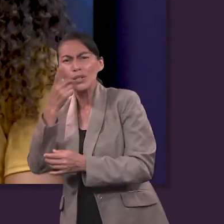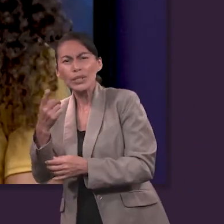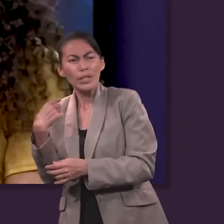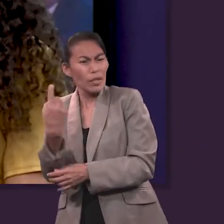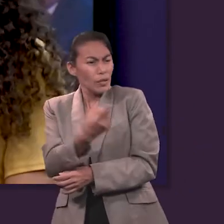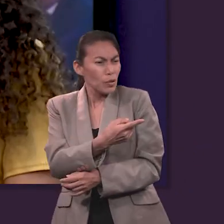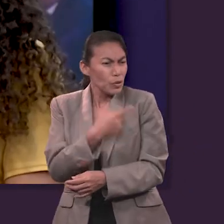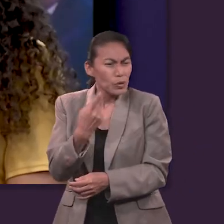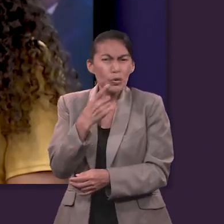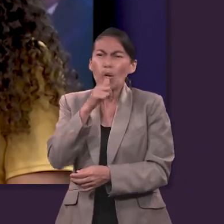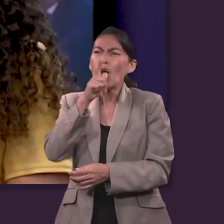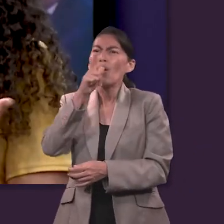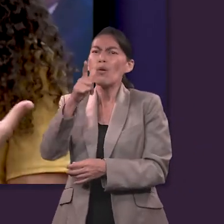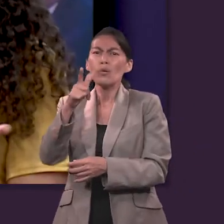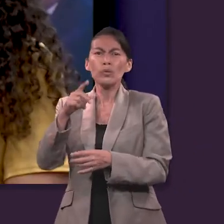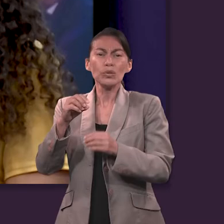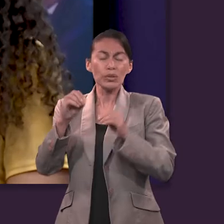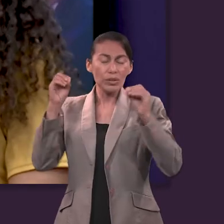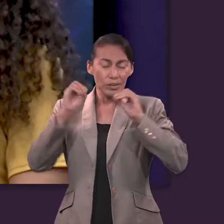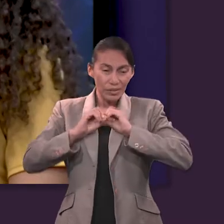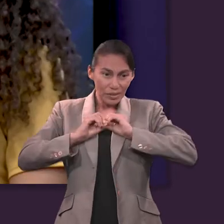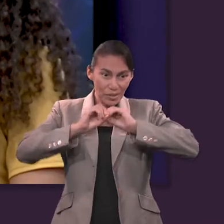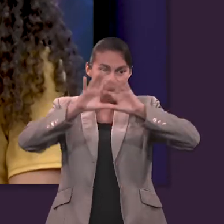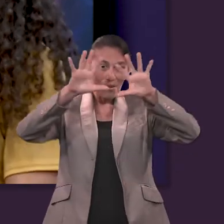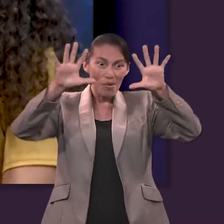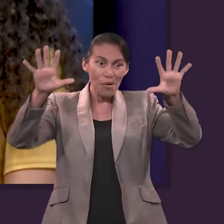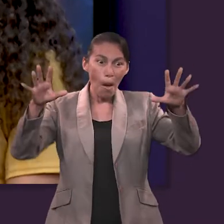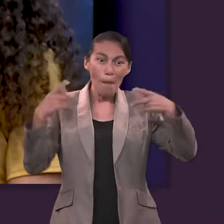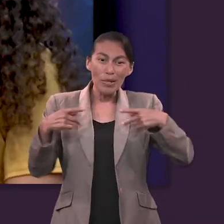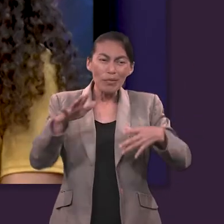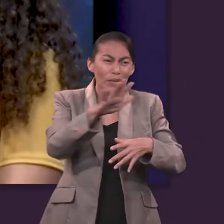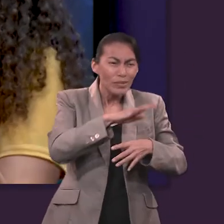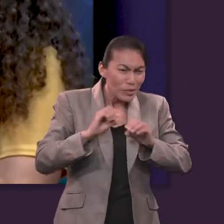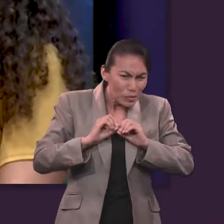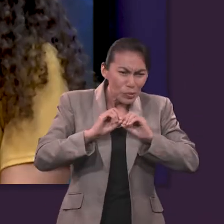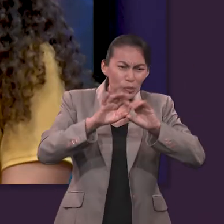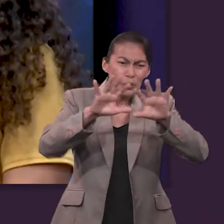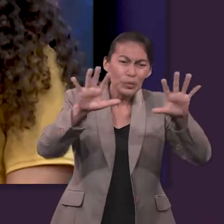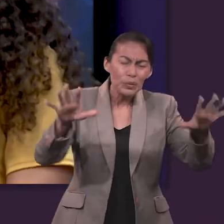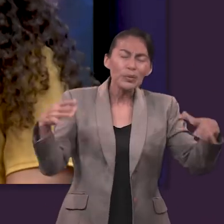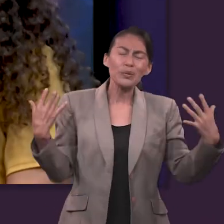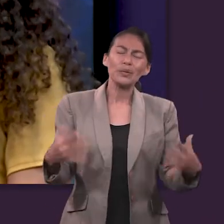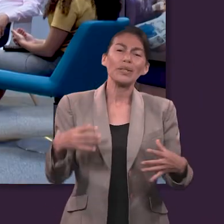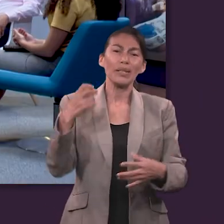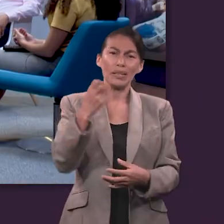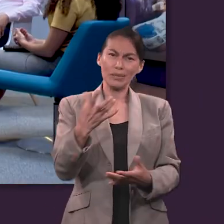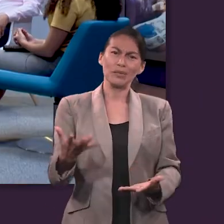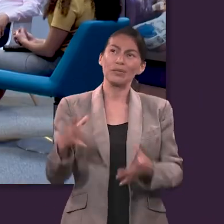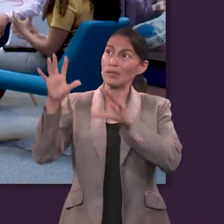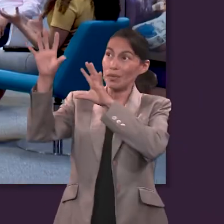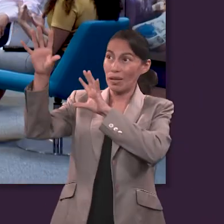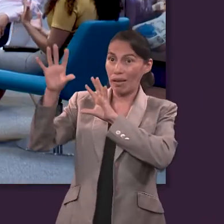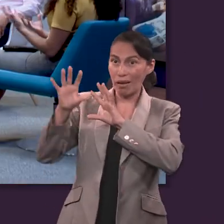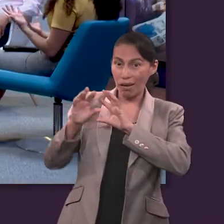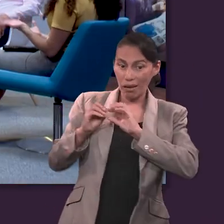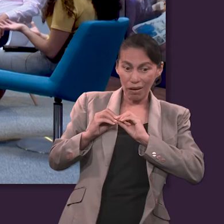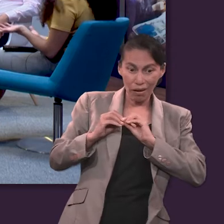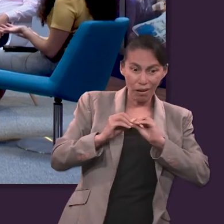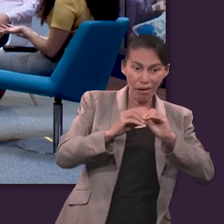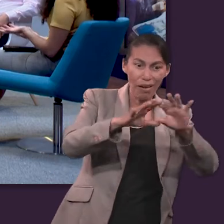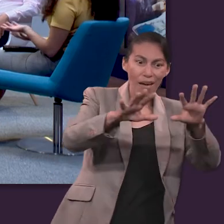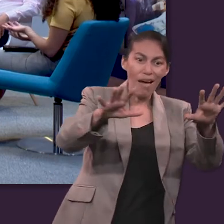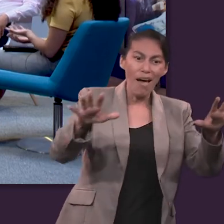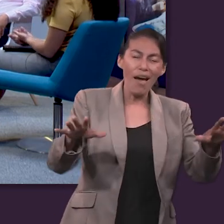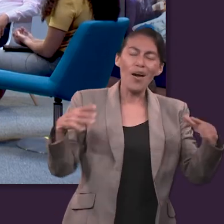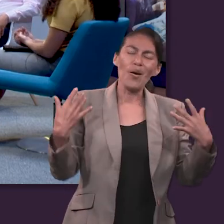mundo hasta que empecemos a disipar la oscuridad a nuestro alrededor, hasta que empecemos a ser la sal de la tierra y no solo le demos